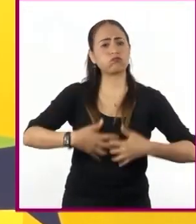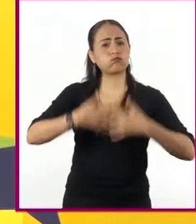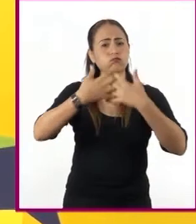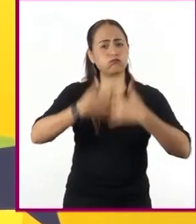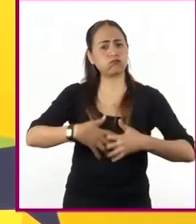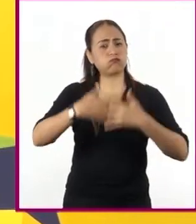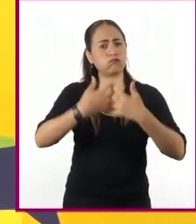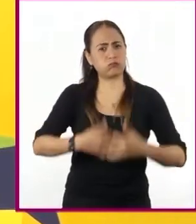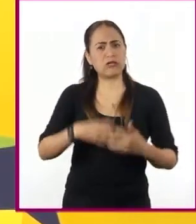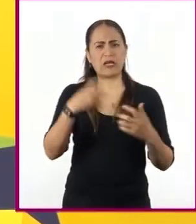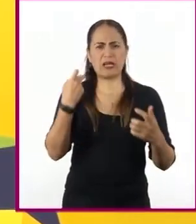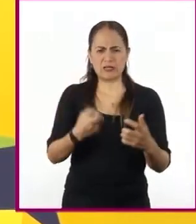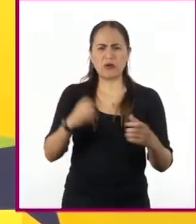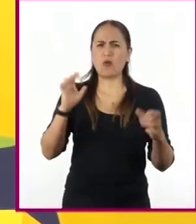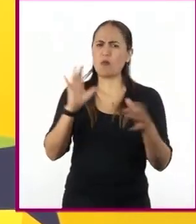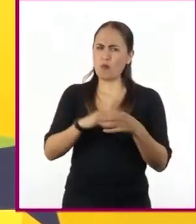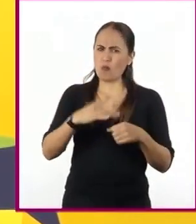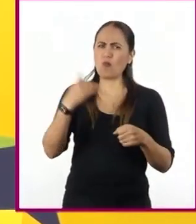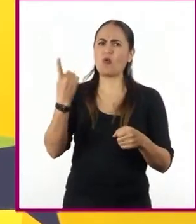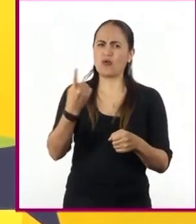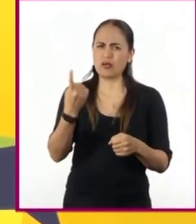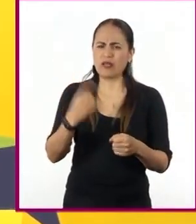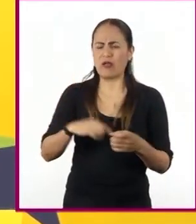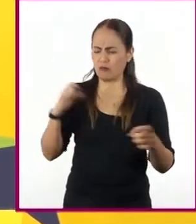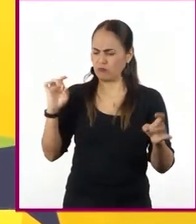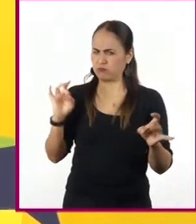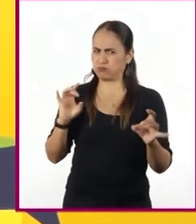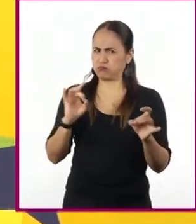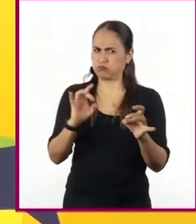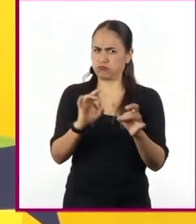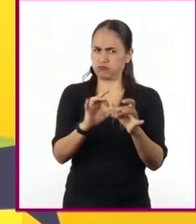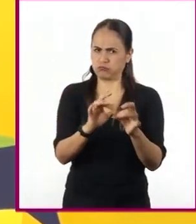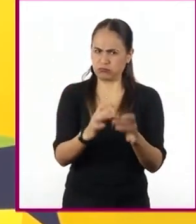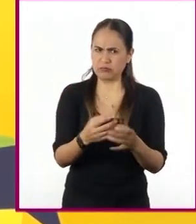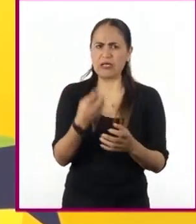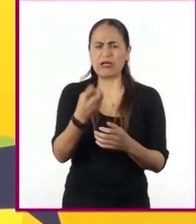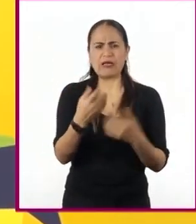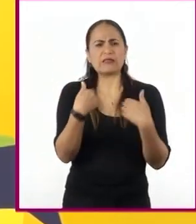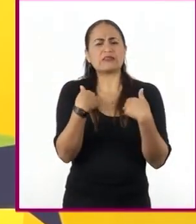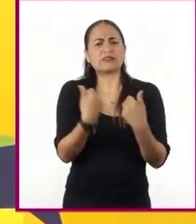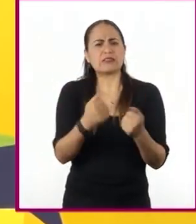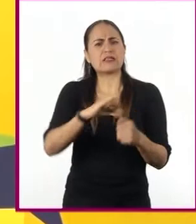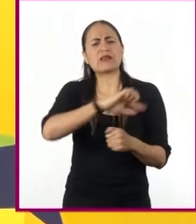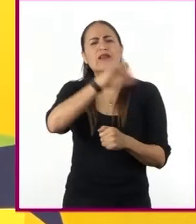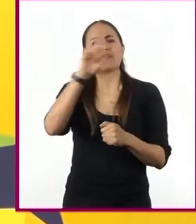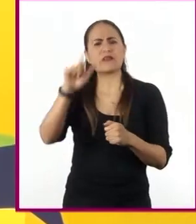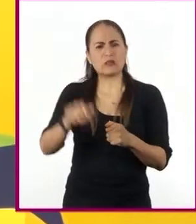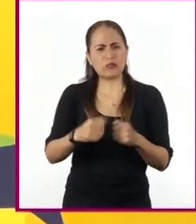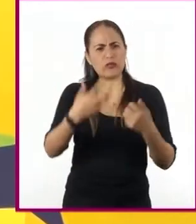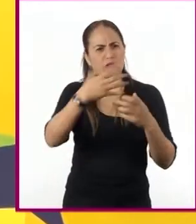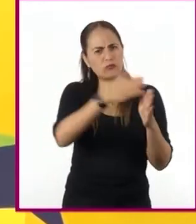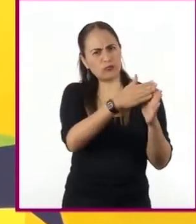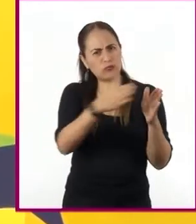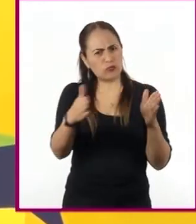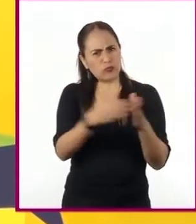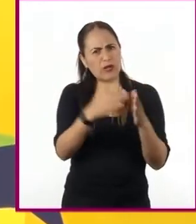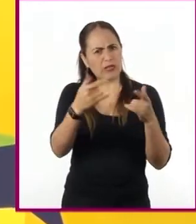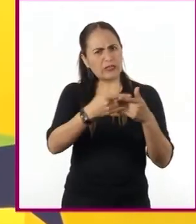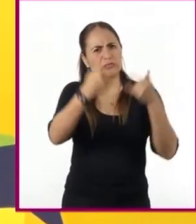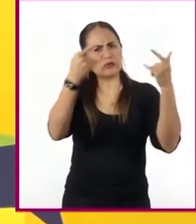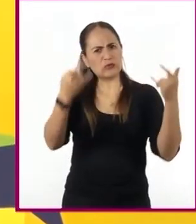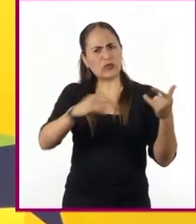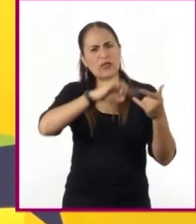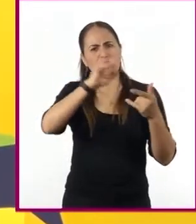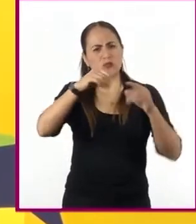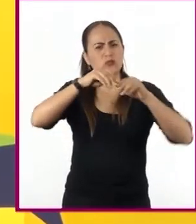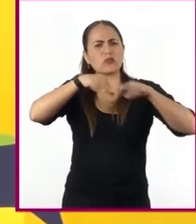un recuento de sus causas y sus consecuencias con el fin de comprender el impacto que tuvo este proceso histórico en la vida